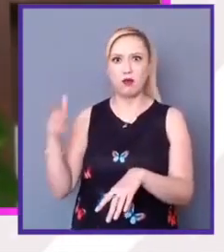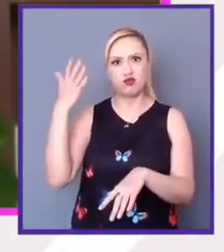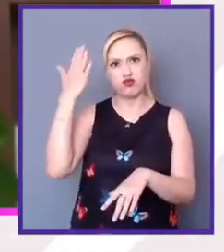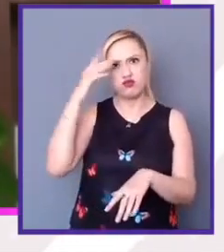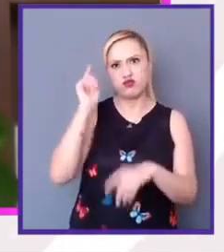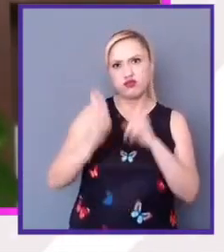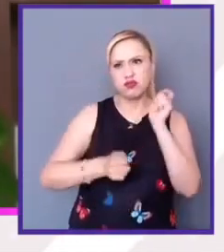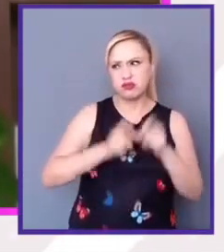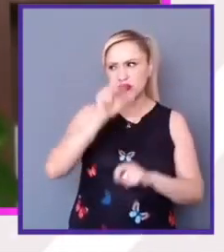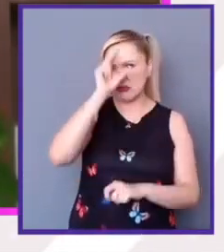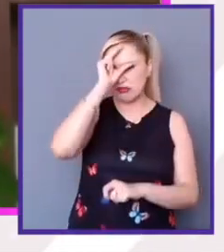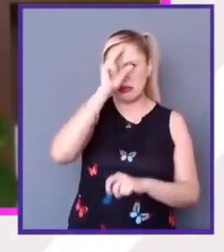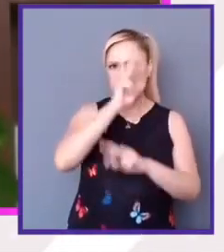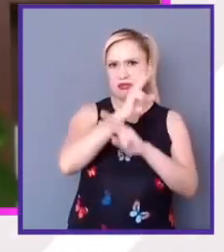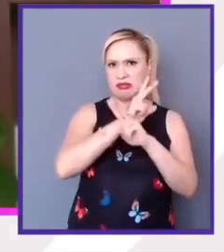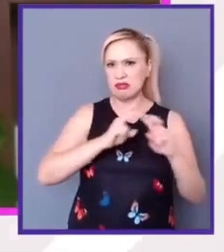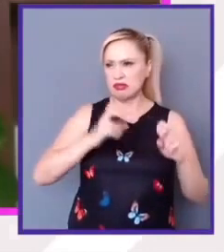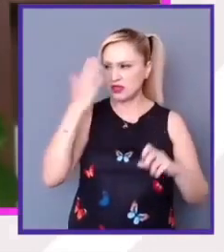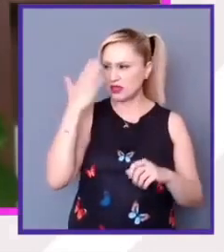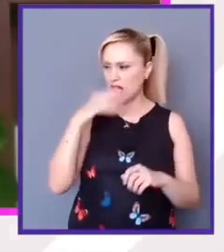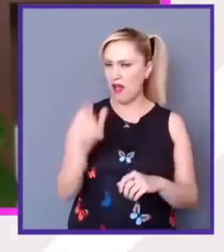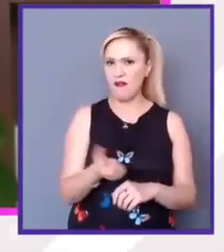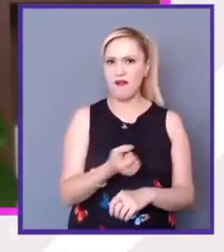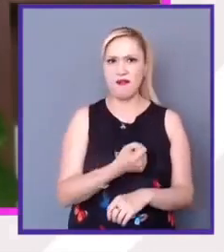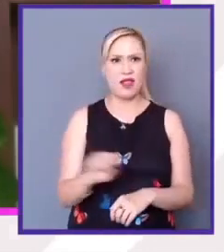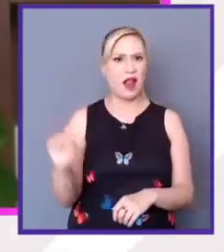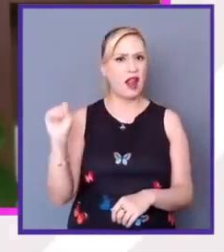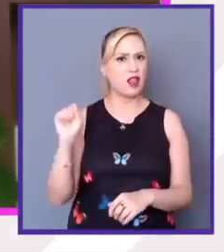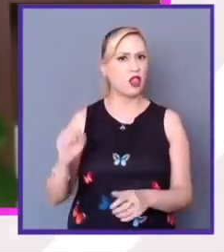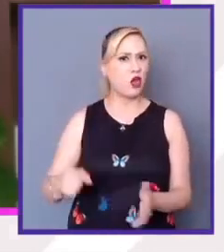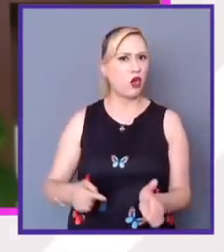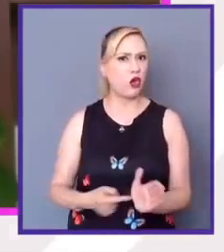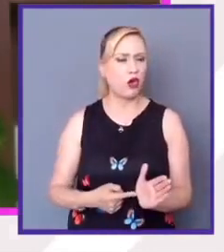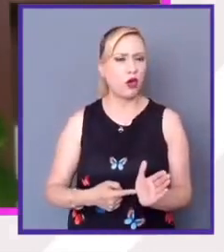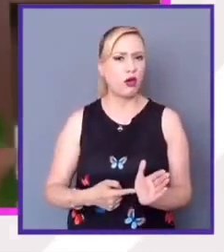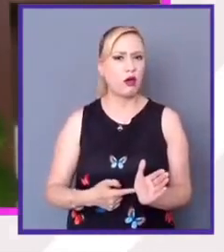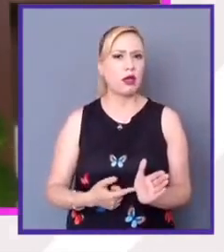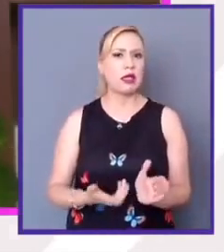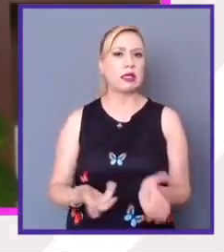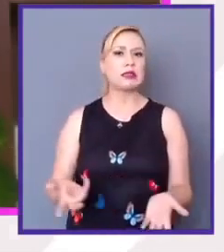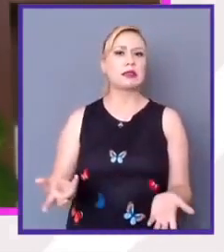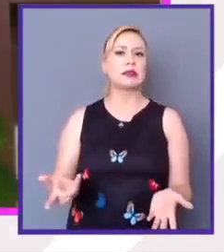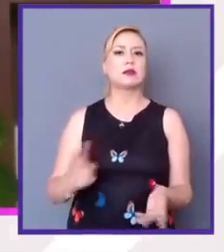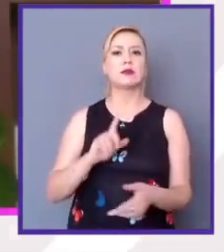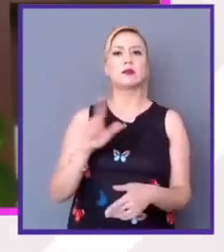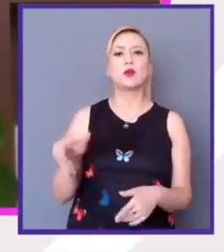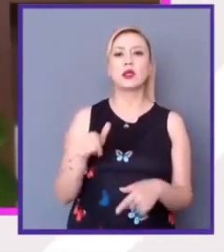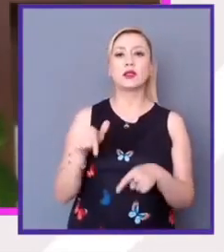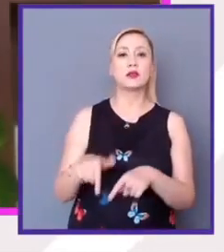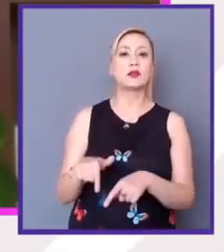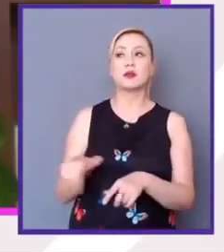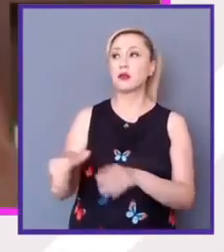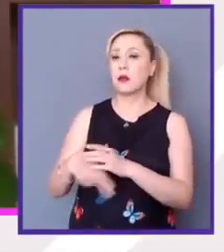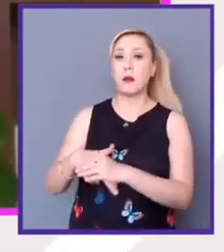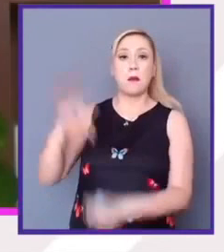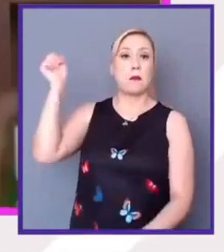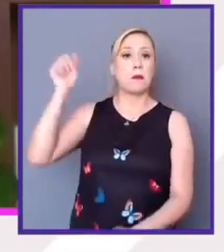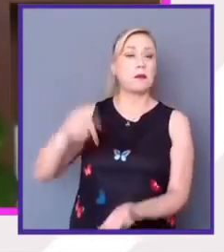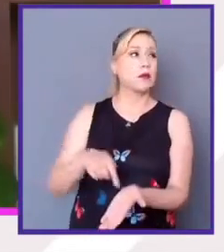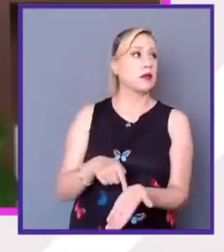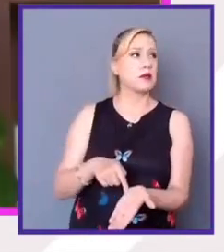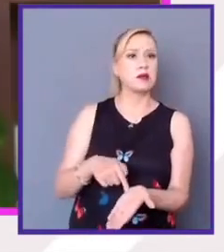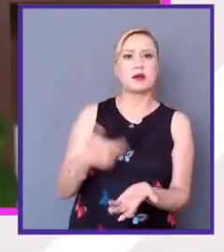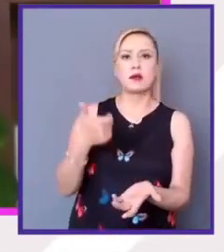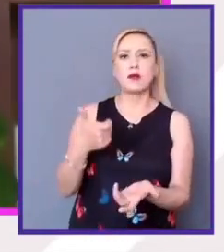la persona renuncia en temas de el tiempo que la vacante esté abierta, todo esto va a ir